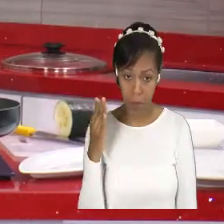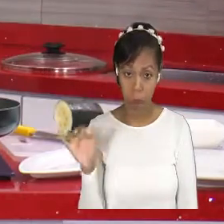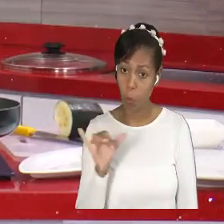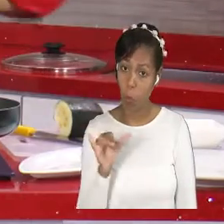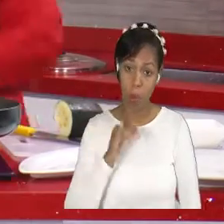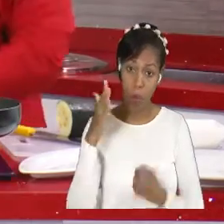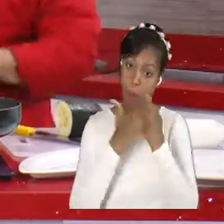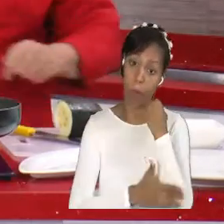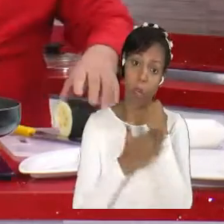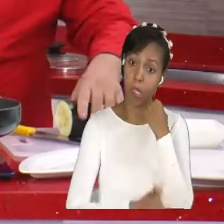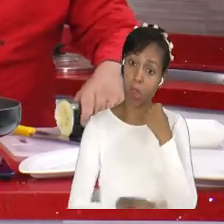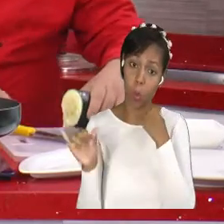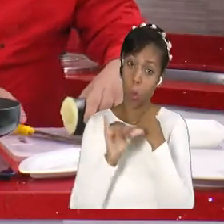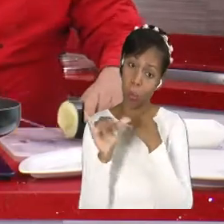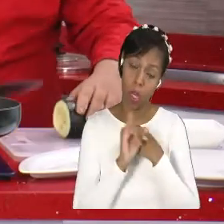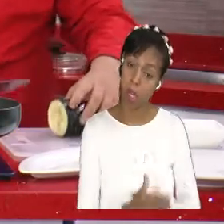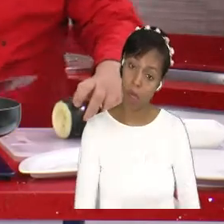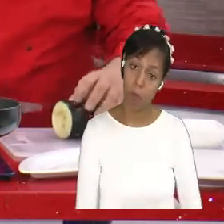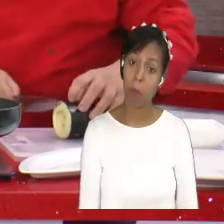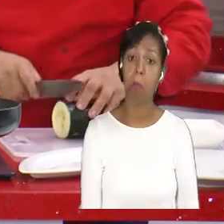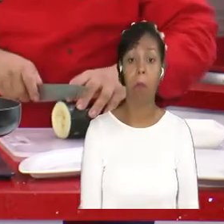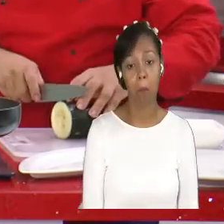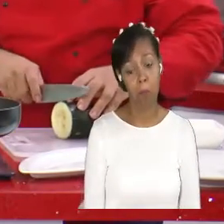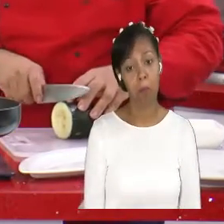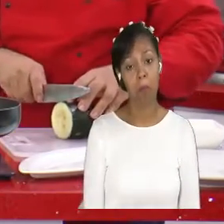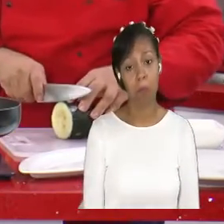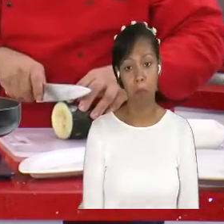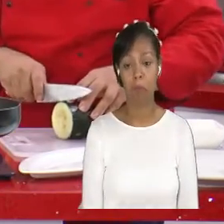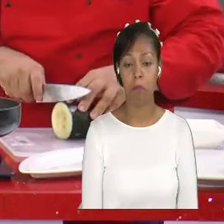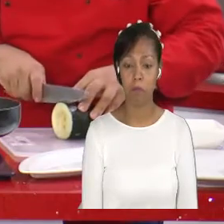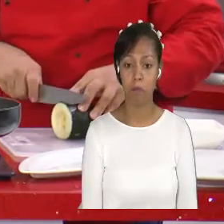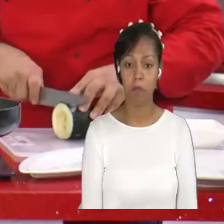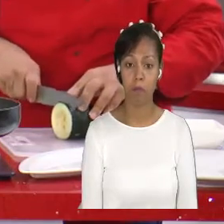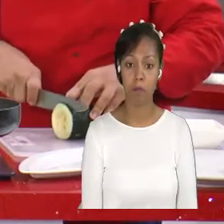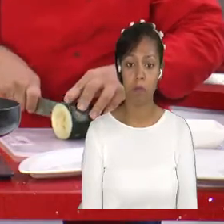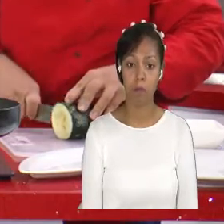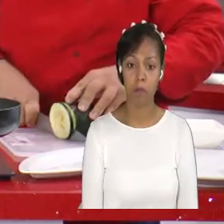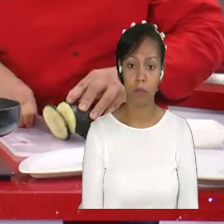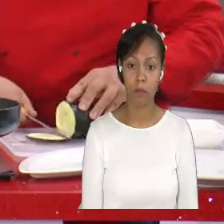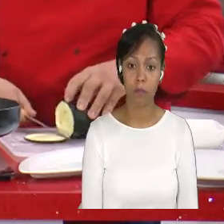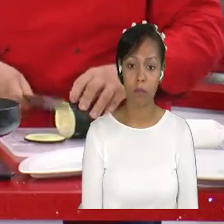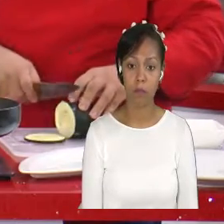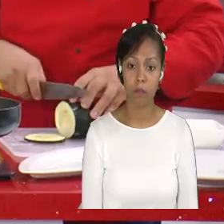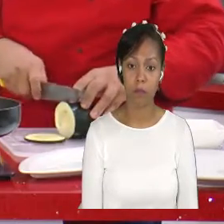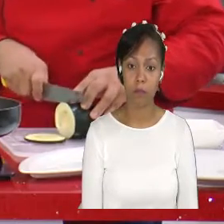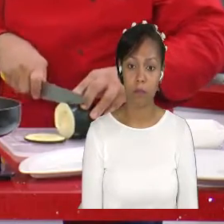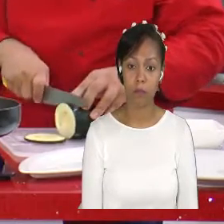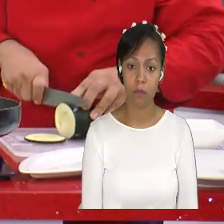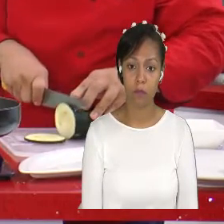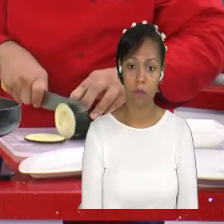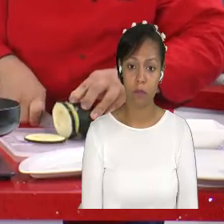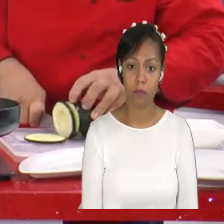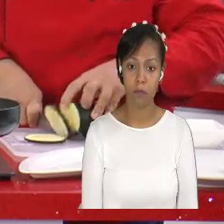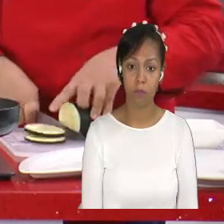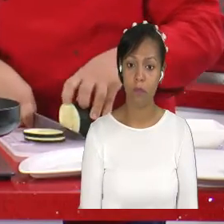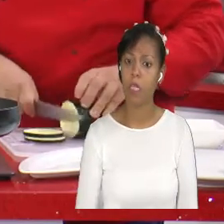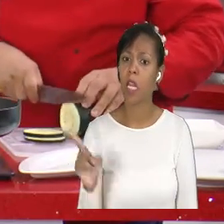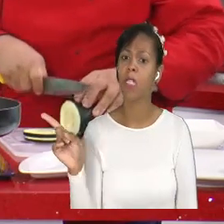Ok. Entonces la idea es que sea el mismo corte. El calabacín también lo consiguen en